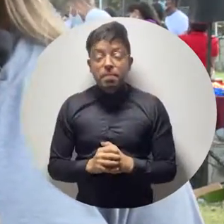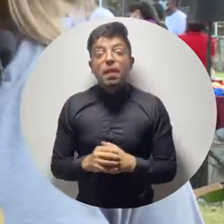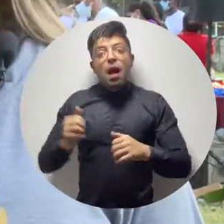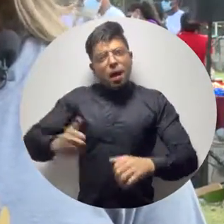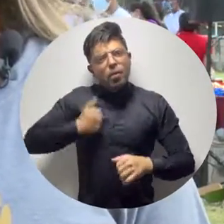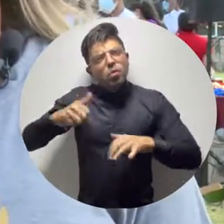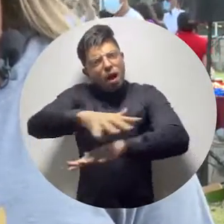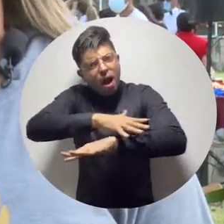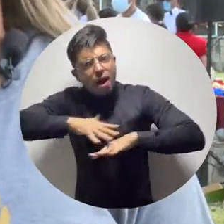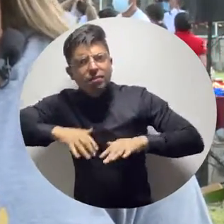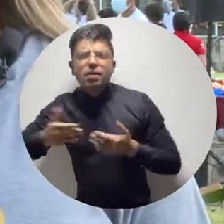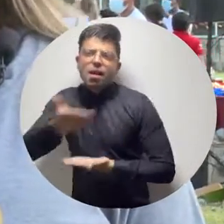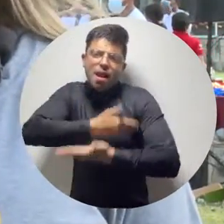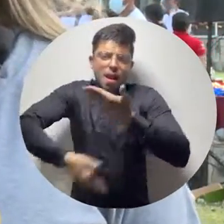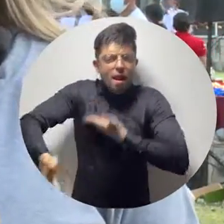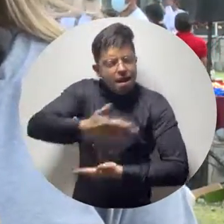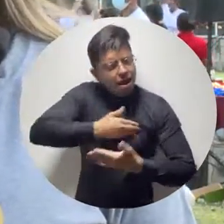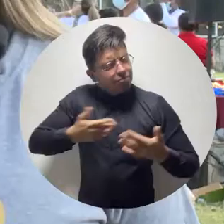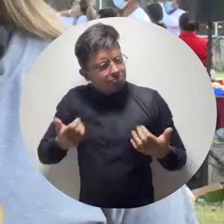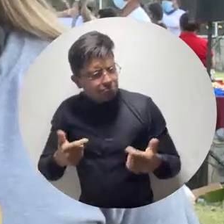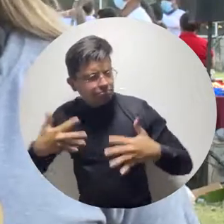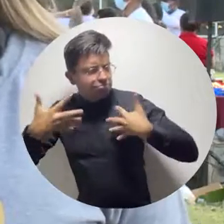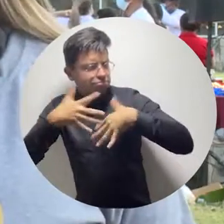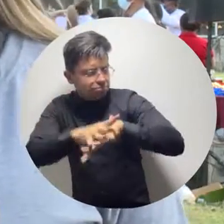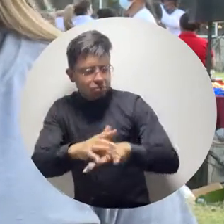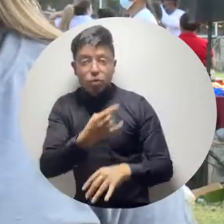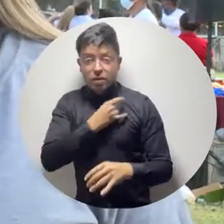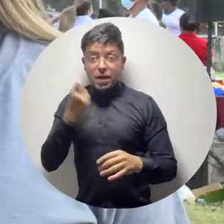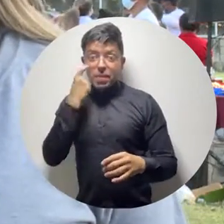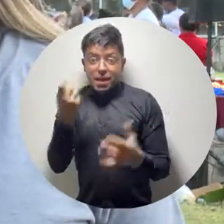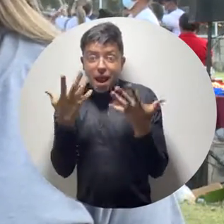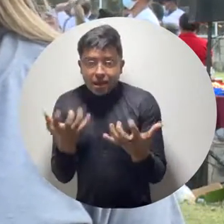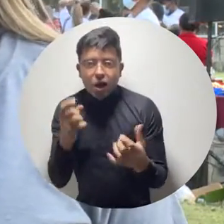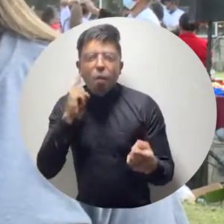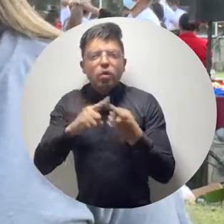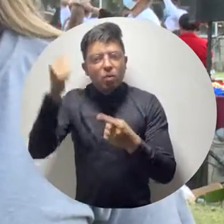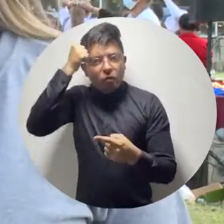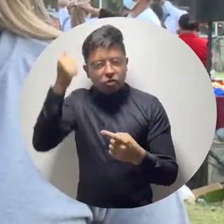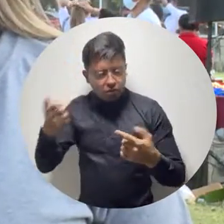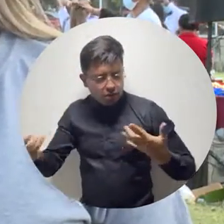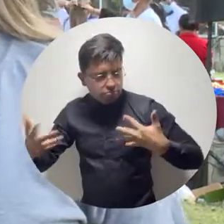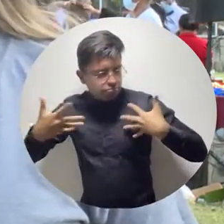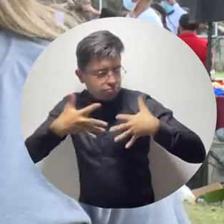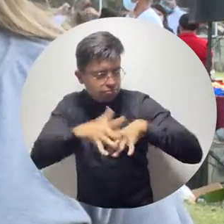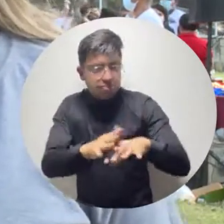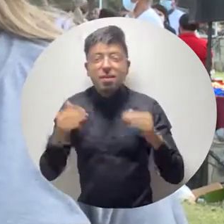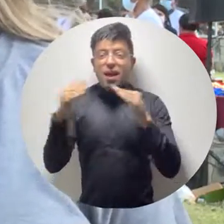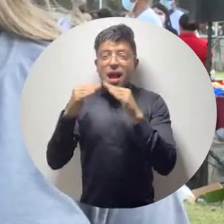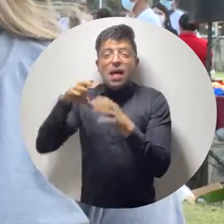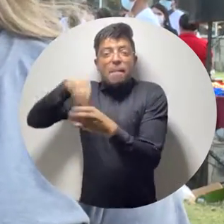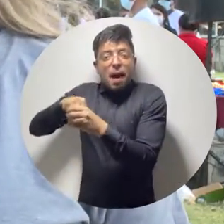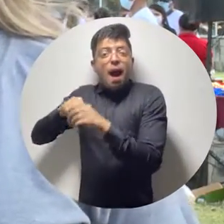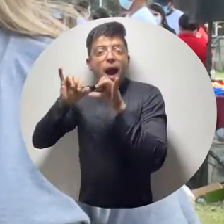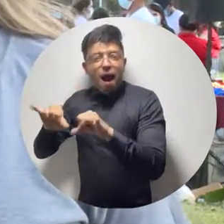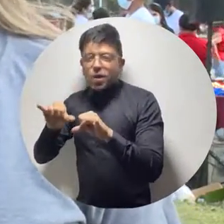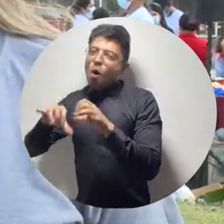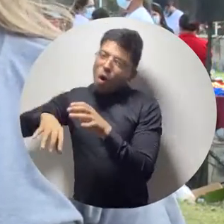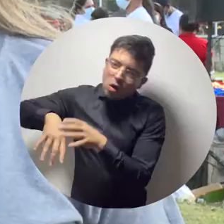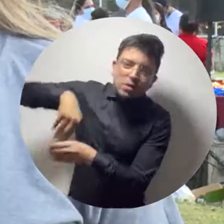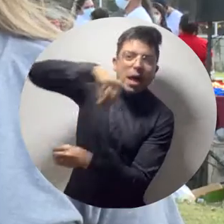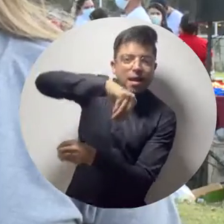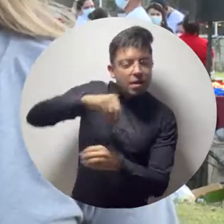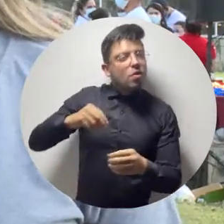espacios de integración que busca la Universidad del Magdalena para integrar a sus docentes y sacarnos de la casa para hacer